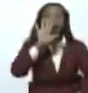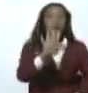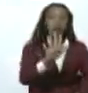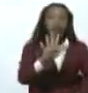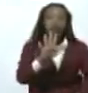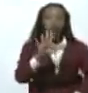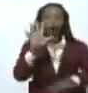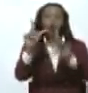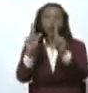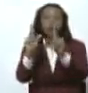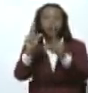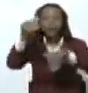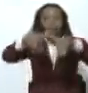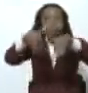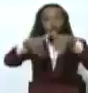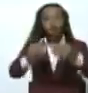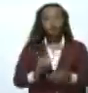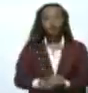213.511 votos,